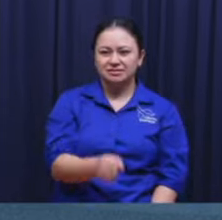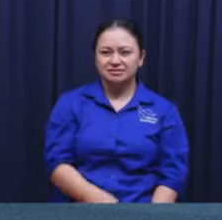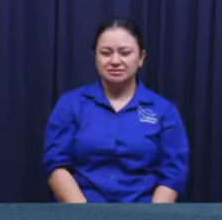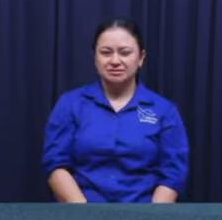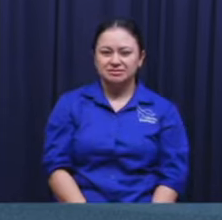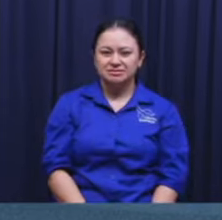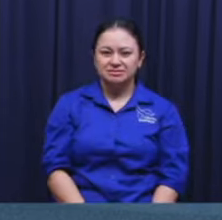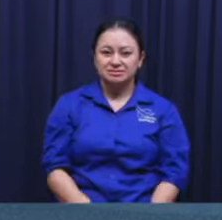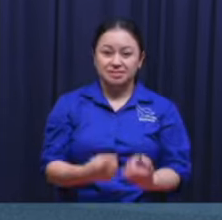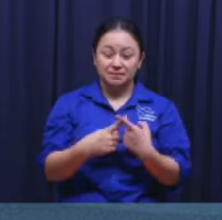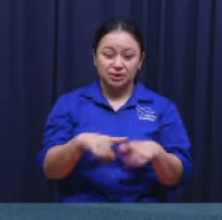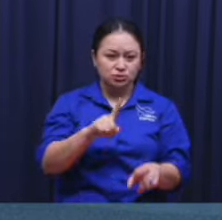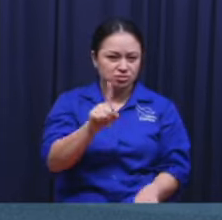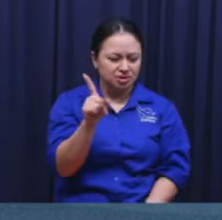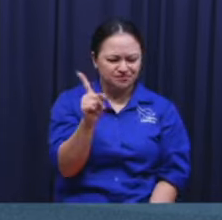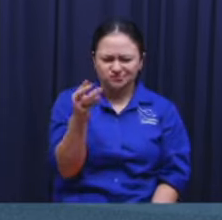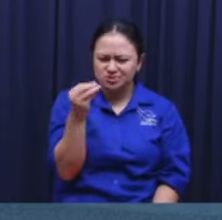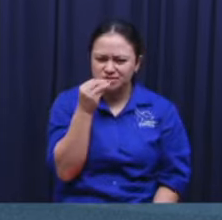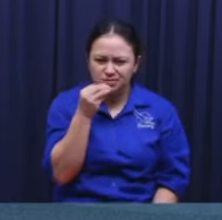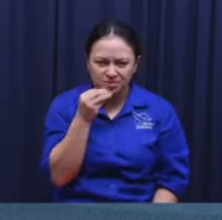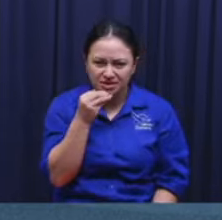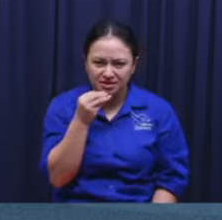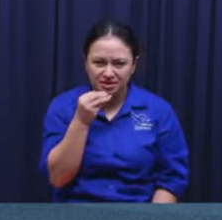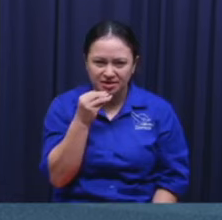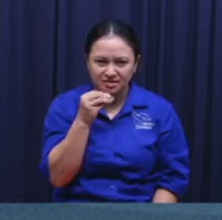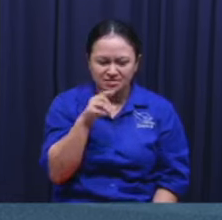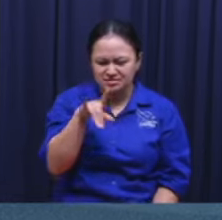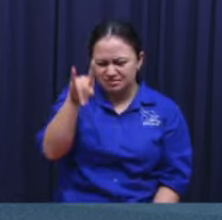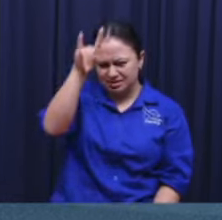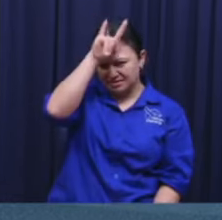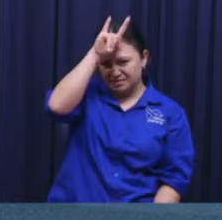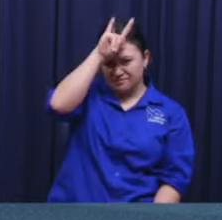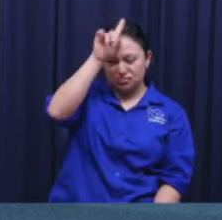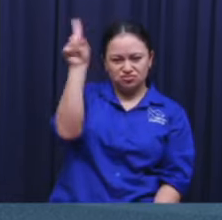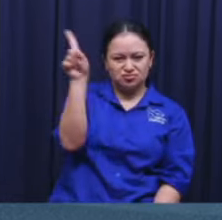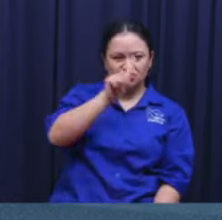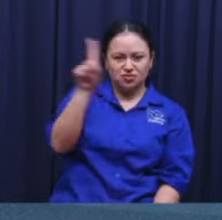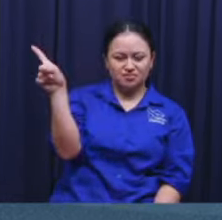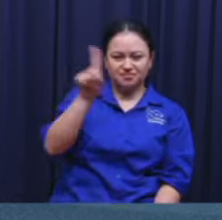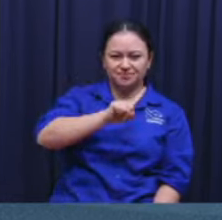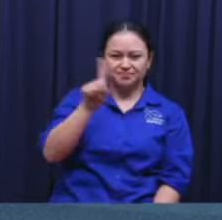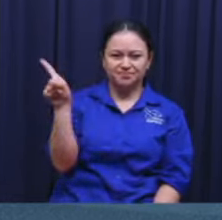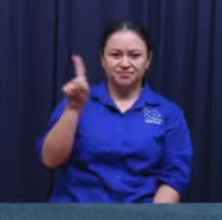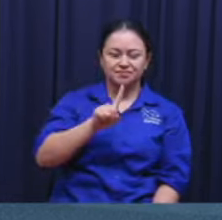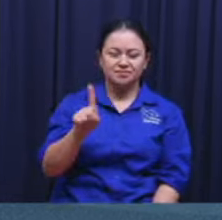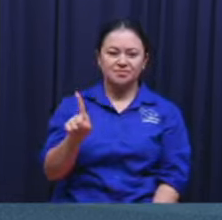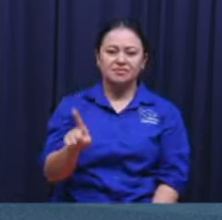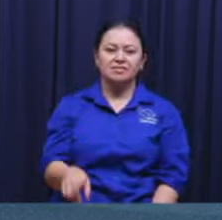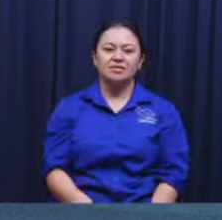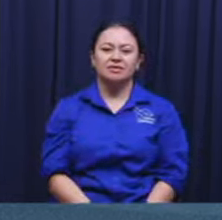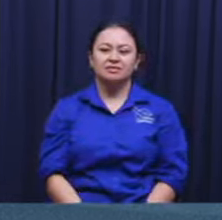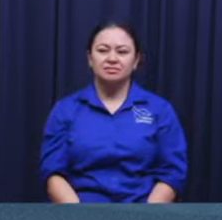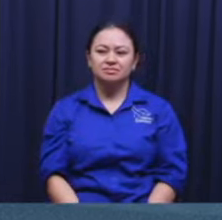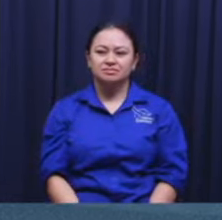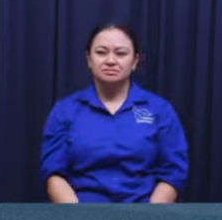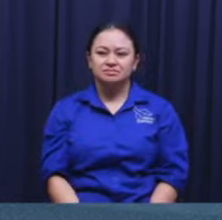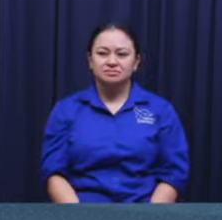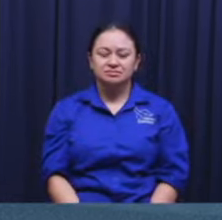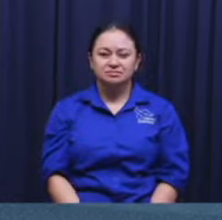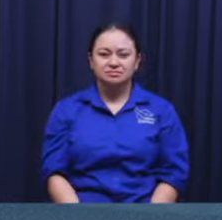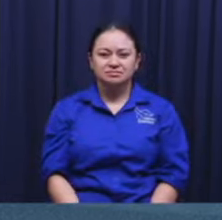Pero usted no es comida de león, ni es comida de dragón, ni es comida de serpiente. ¿O